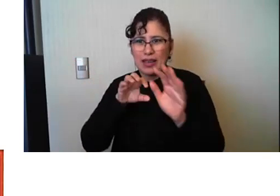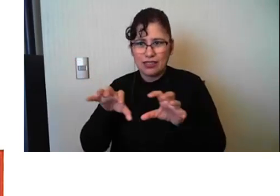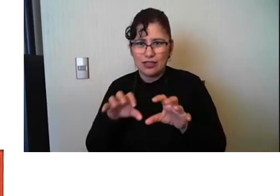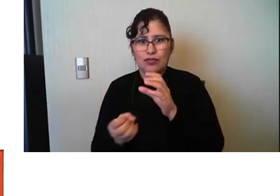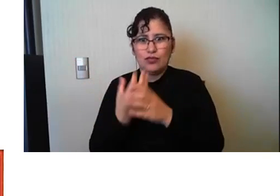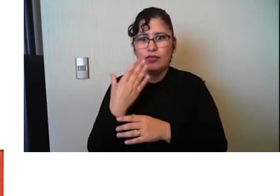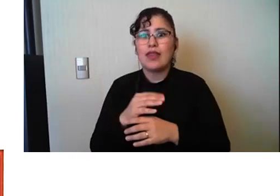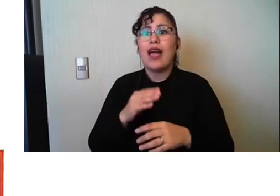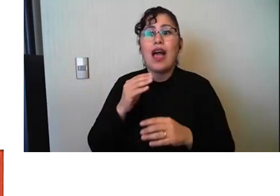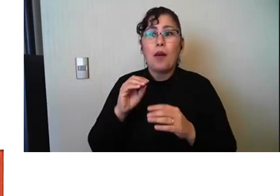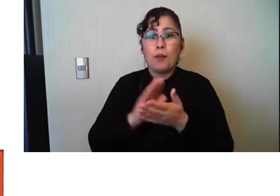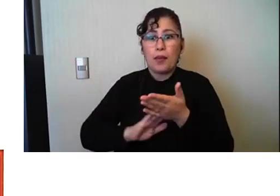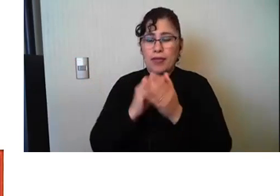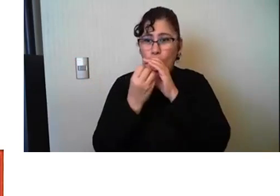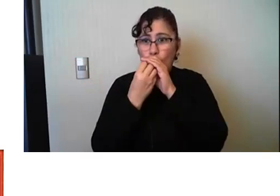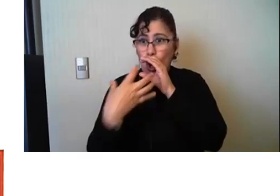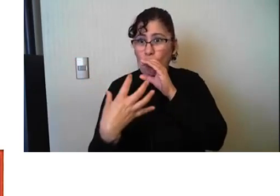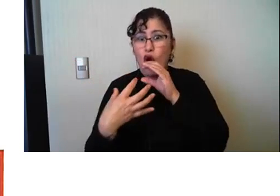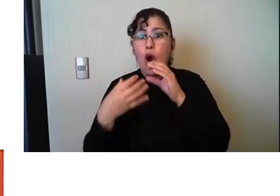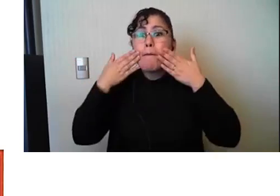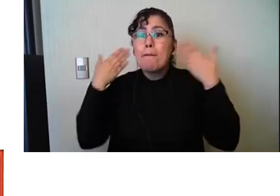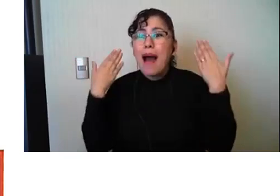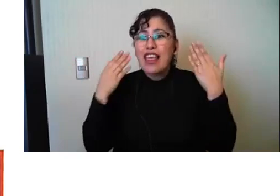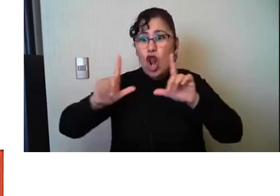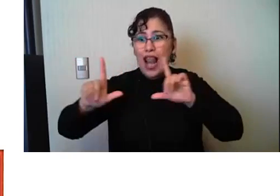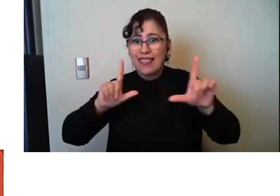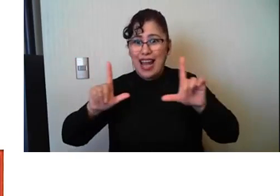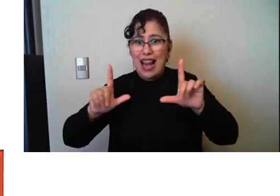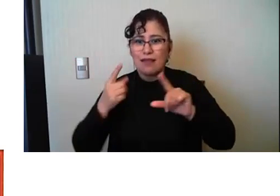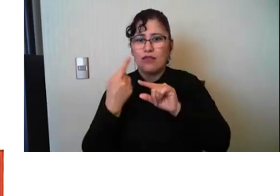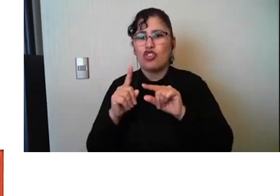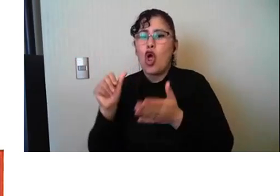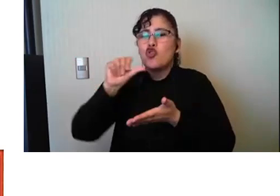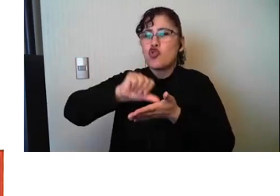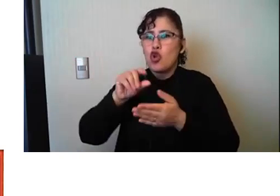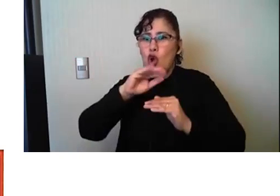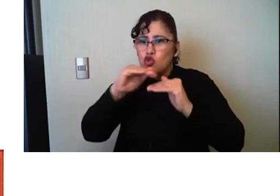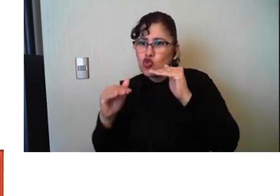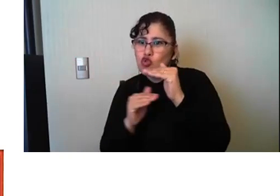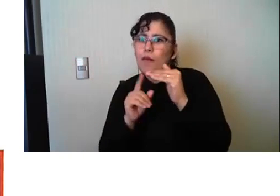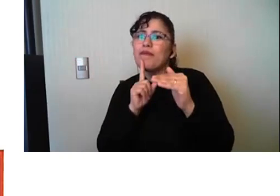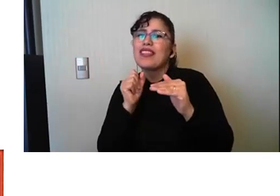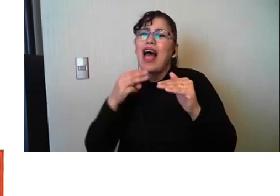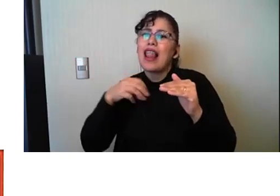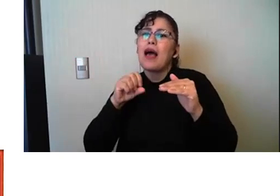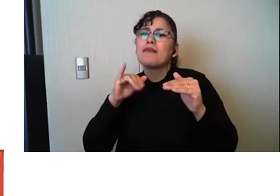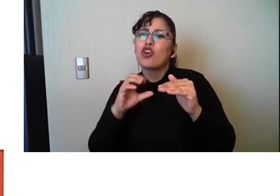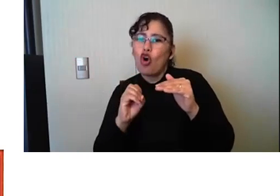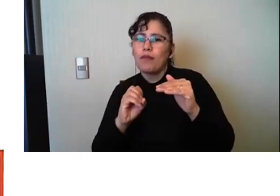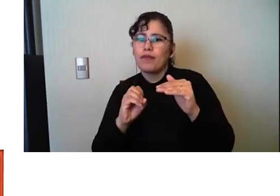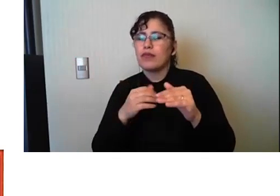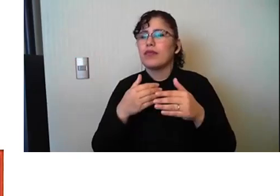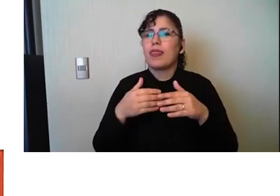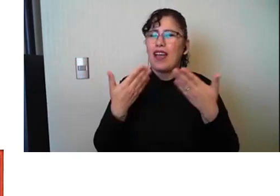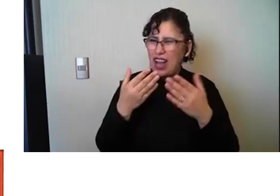pálido lateral y el núcleo subtalámico, que se ubica a nivel del subtálamo. Recuerde que el diencéfalo